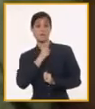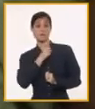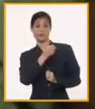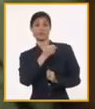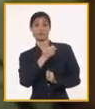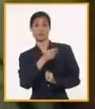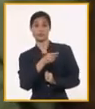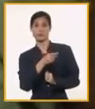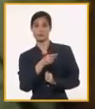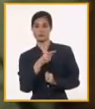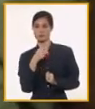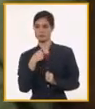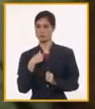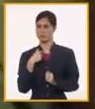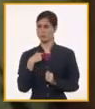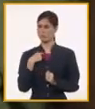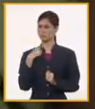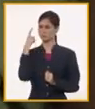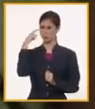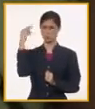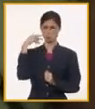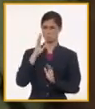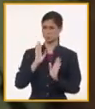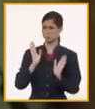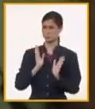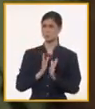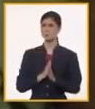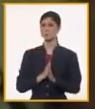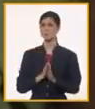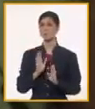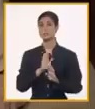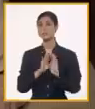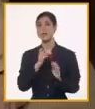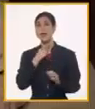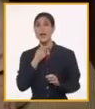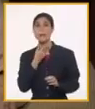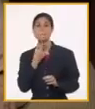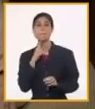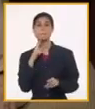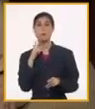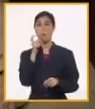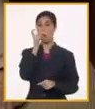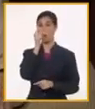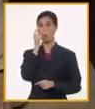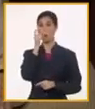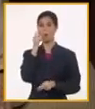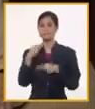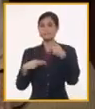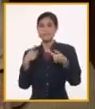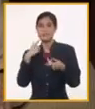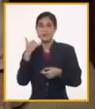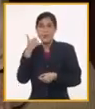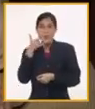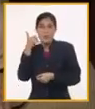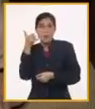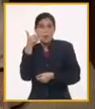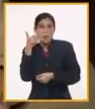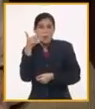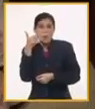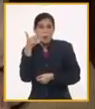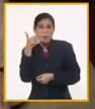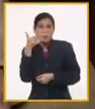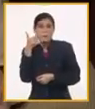hizo Evelio? Llamó por la vía que tendrían ellos, que o hizo un papelón de